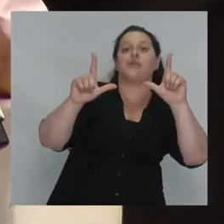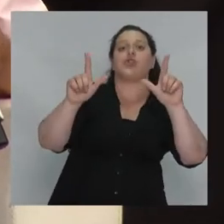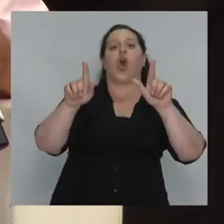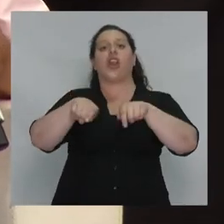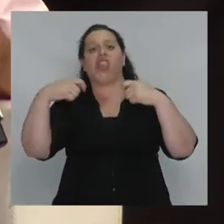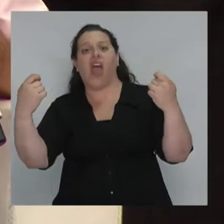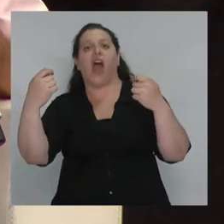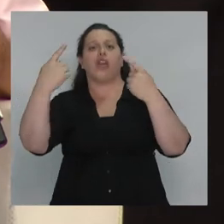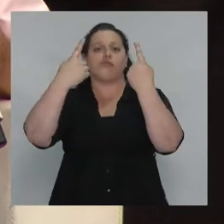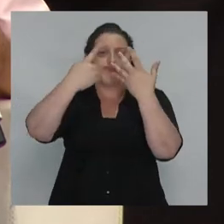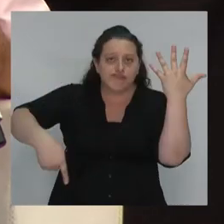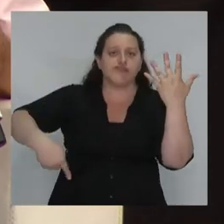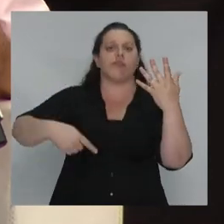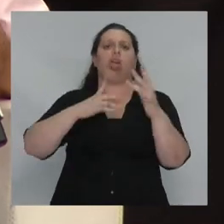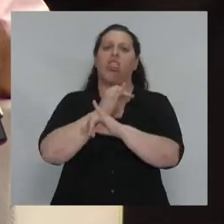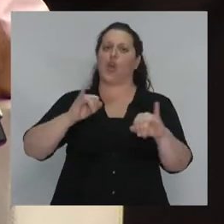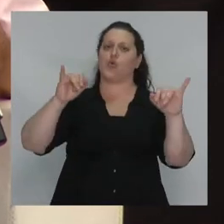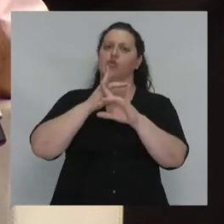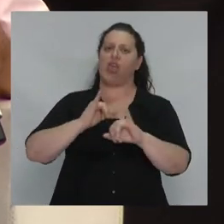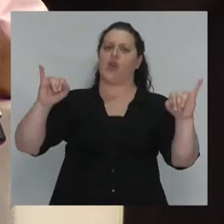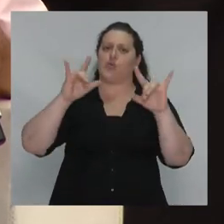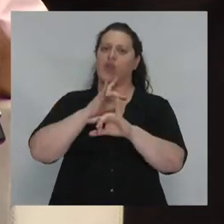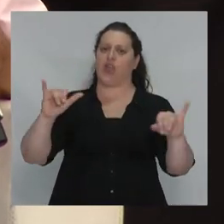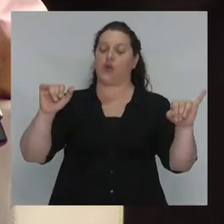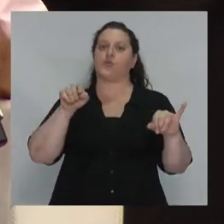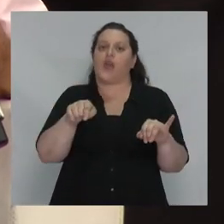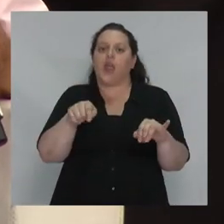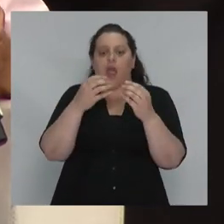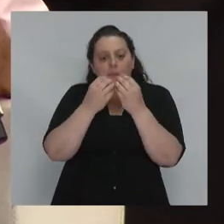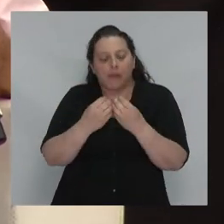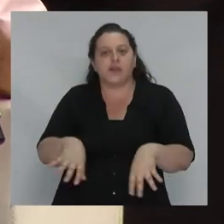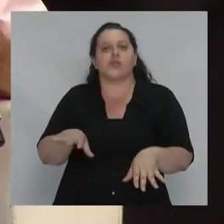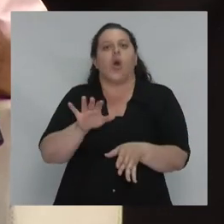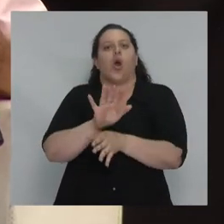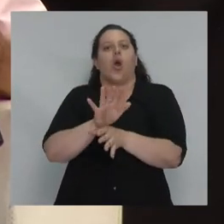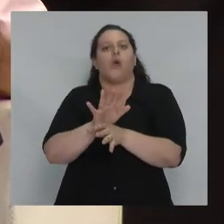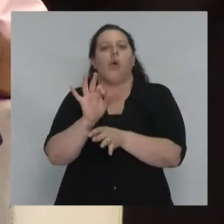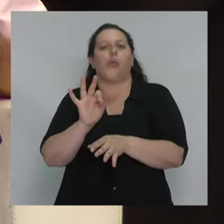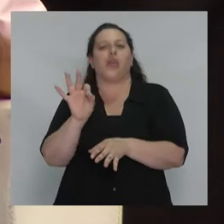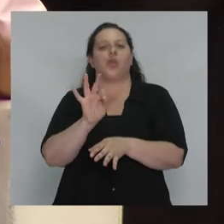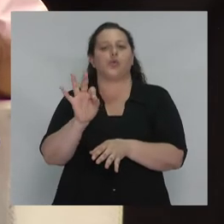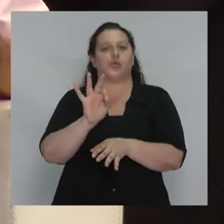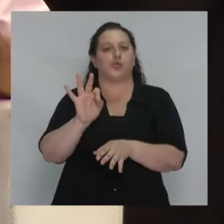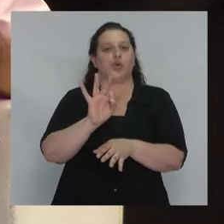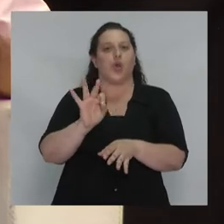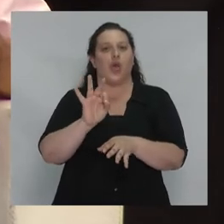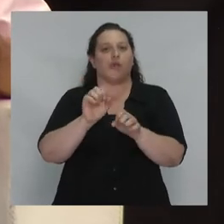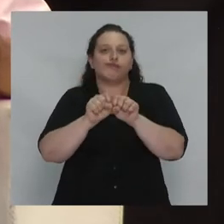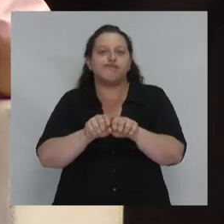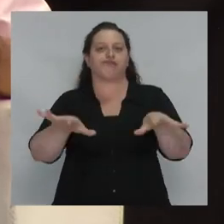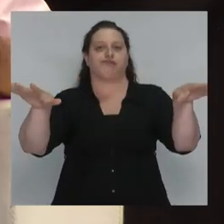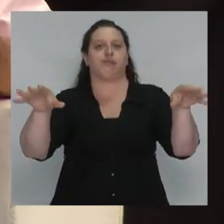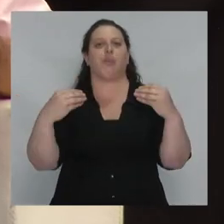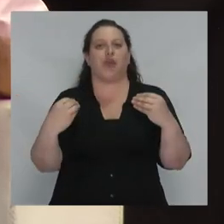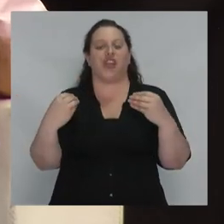corrupción comenzó a germinar como un virus cuando metimos las políticas de mercado dentro de